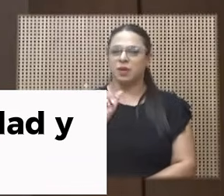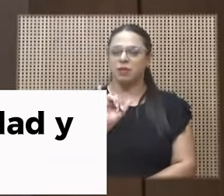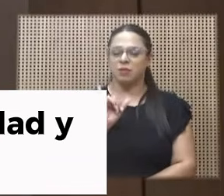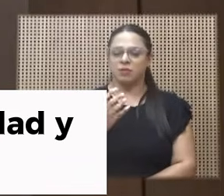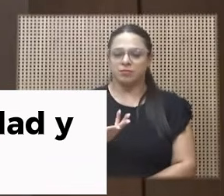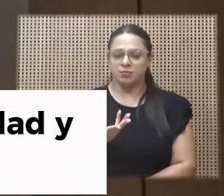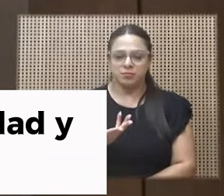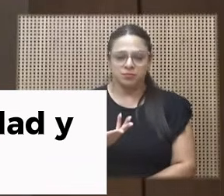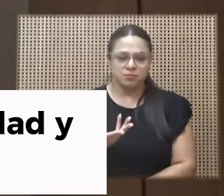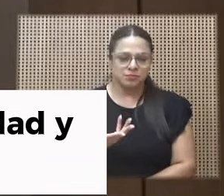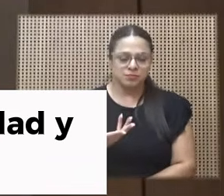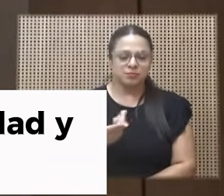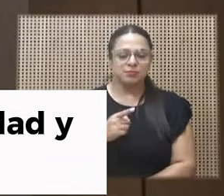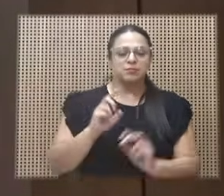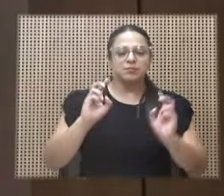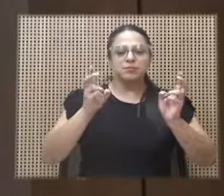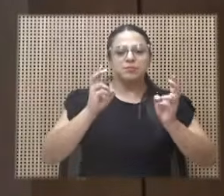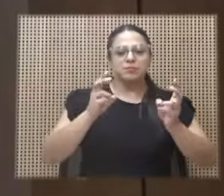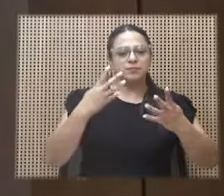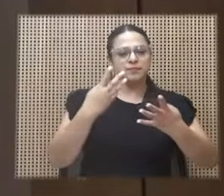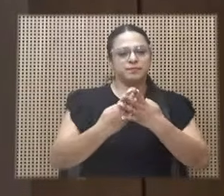privatización carcelaria en seguridad y vigilancia.